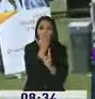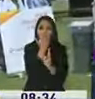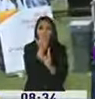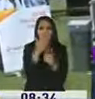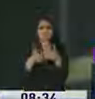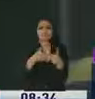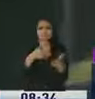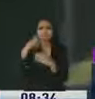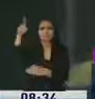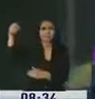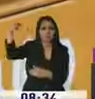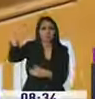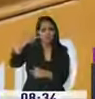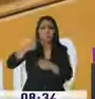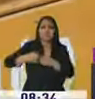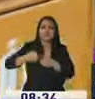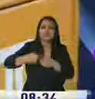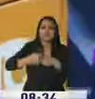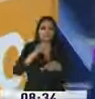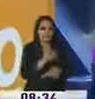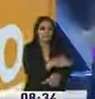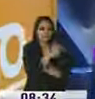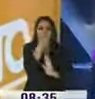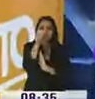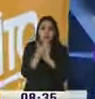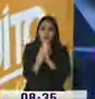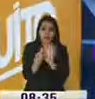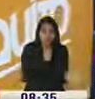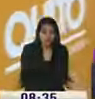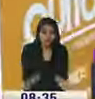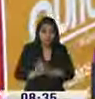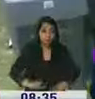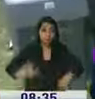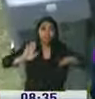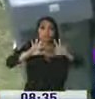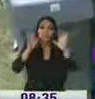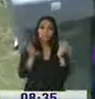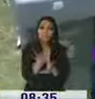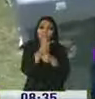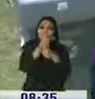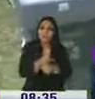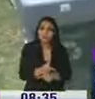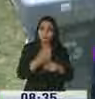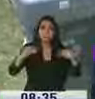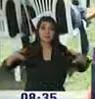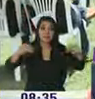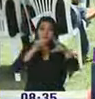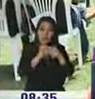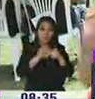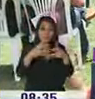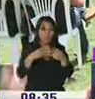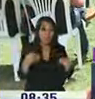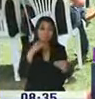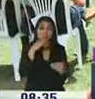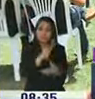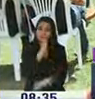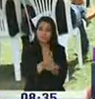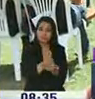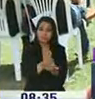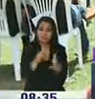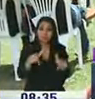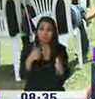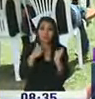evento artístico y musical en el que se fomentó el compromiso de salvar al planeta y erradicar la contaminación. Todo lo que producimos